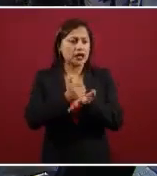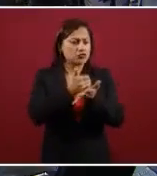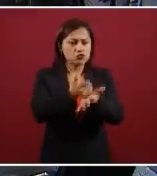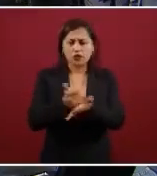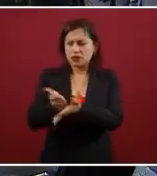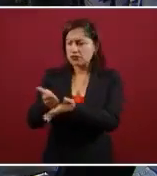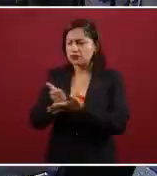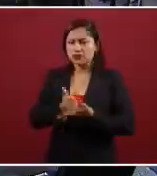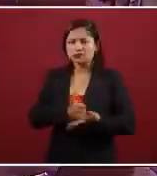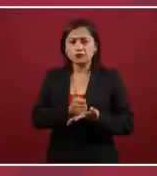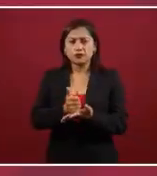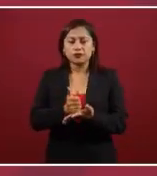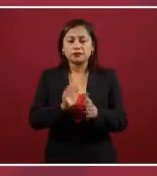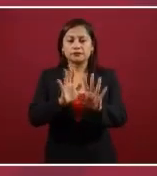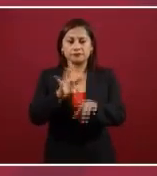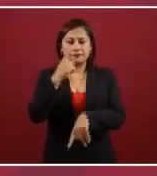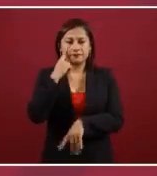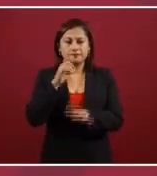pone